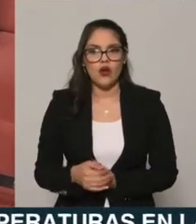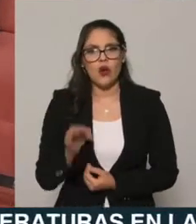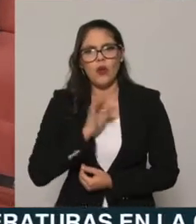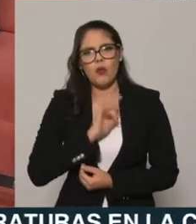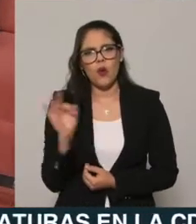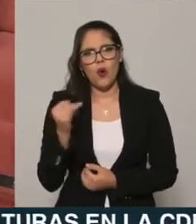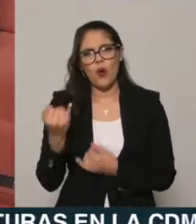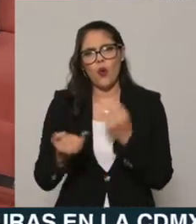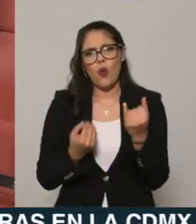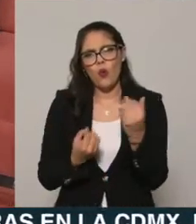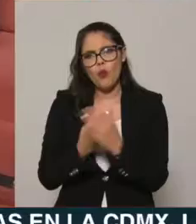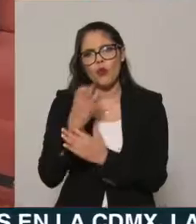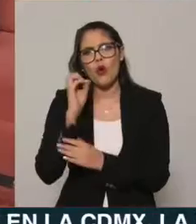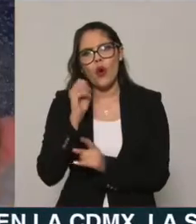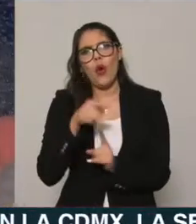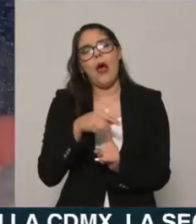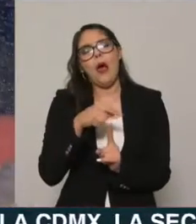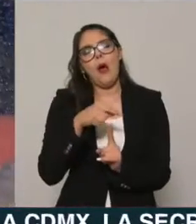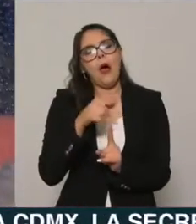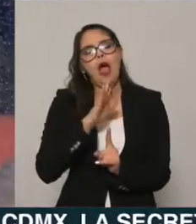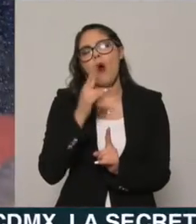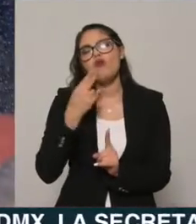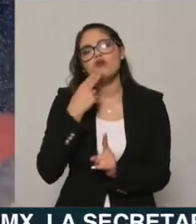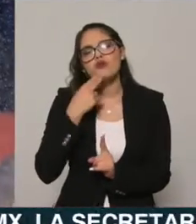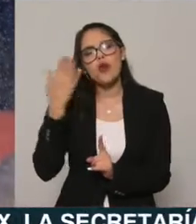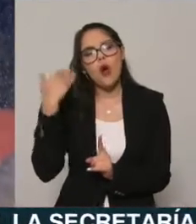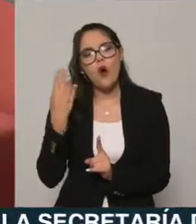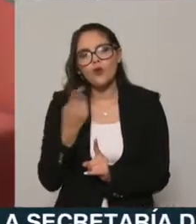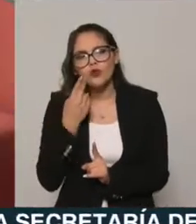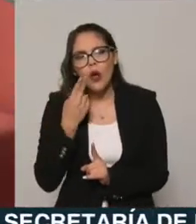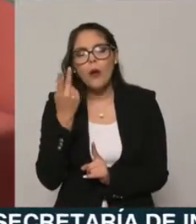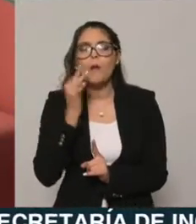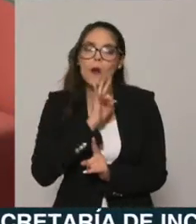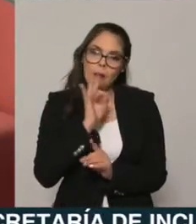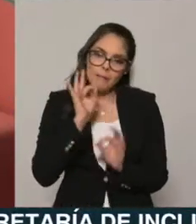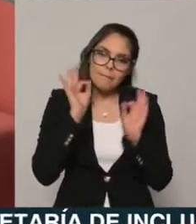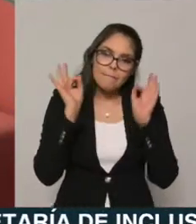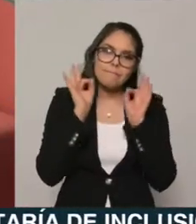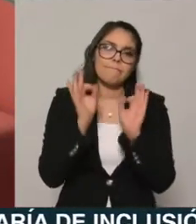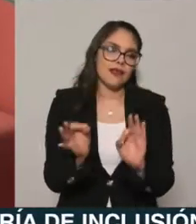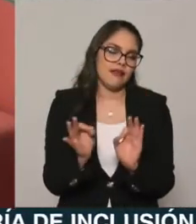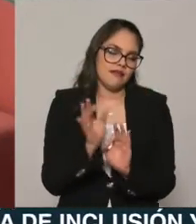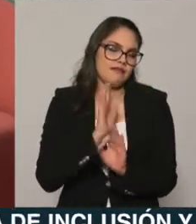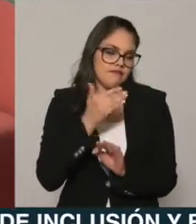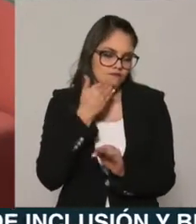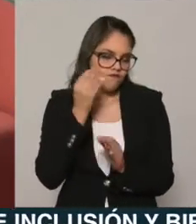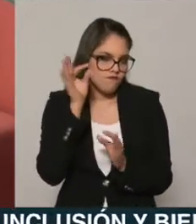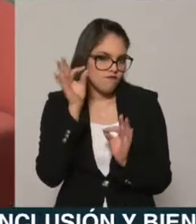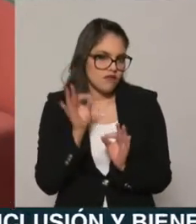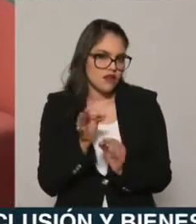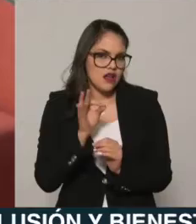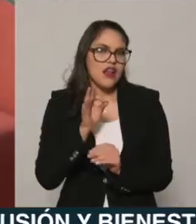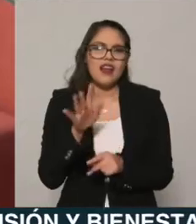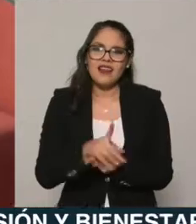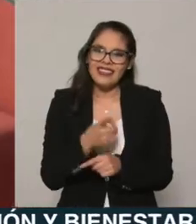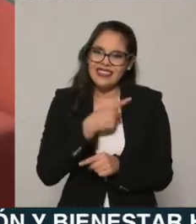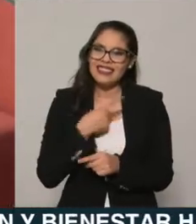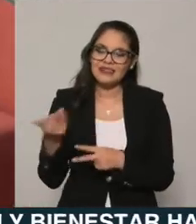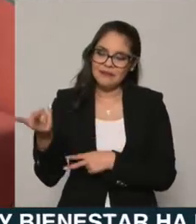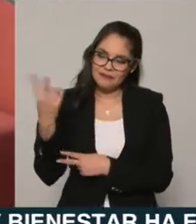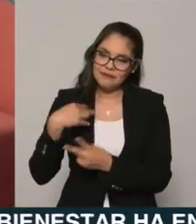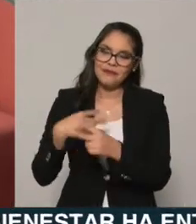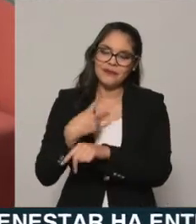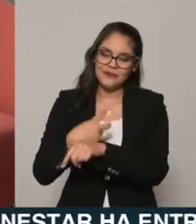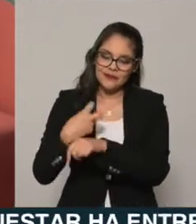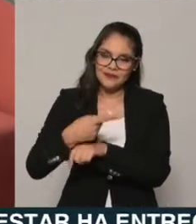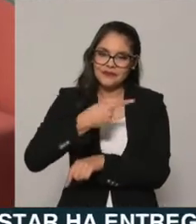o un juguete en buen estado. Ok, bueno, pues invítenos. ¿Por qué no debemos dejar de disfrutar? Algo está pasando en Belén.